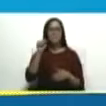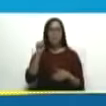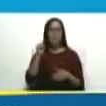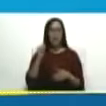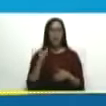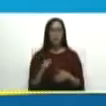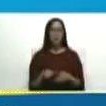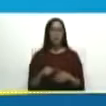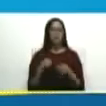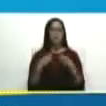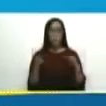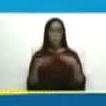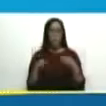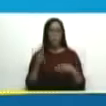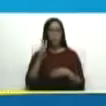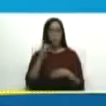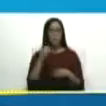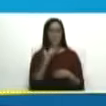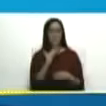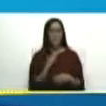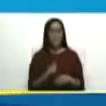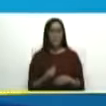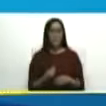de diciembre.